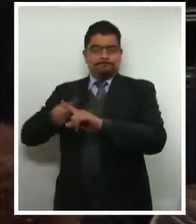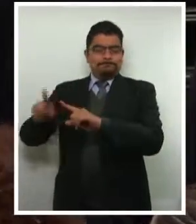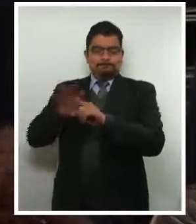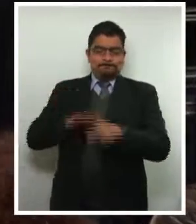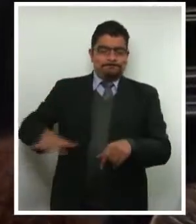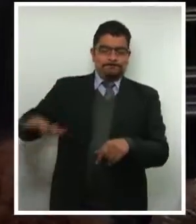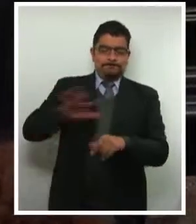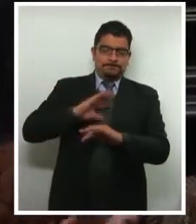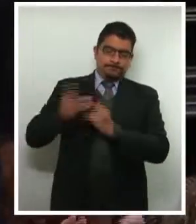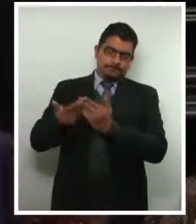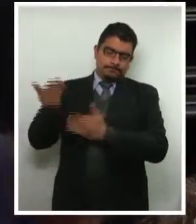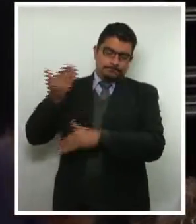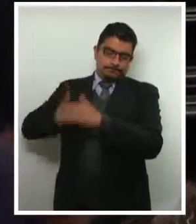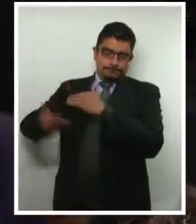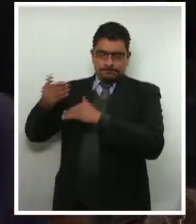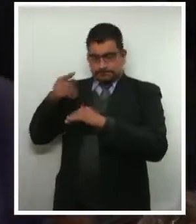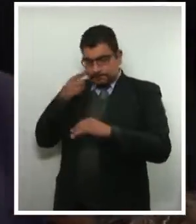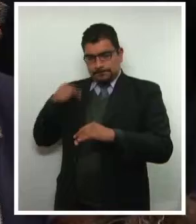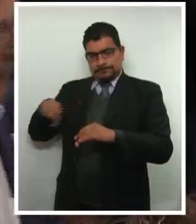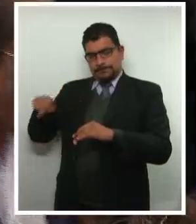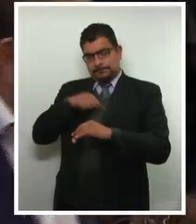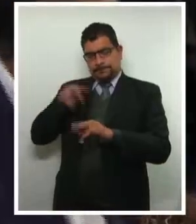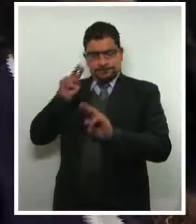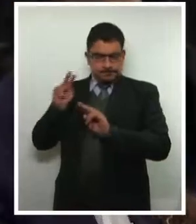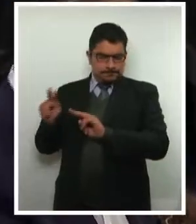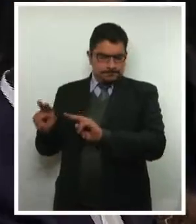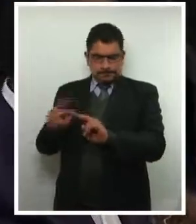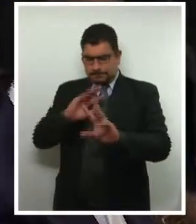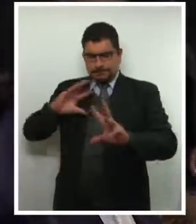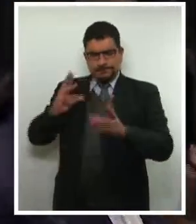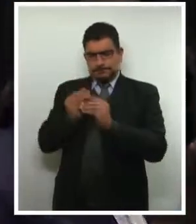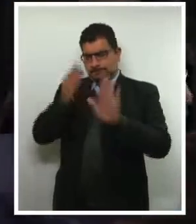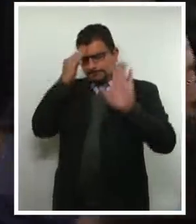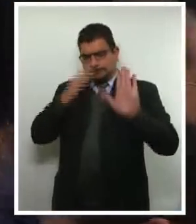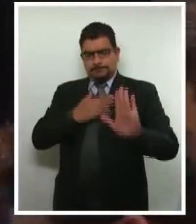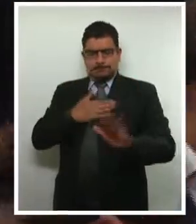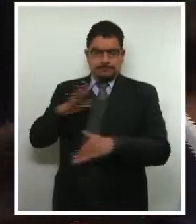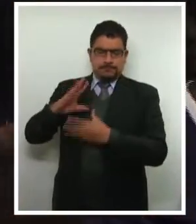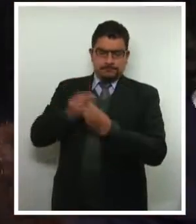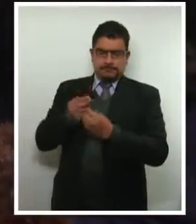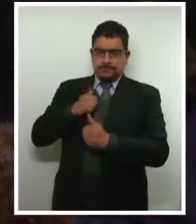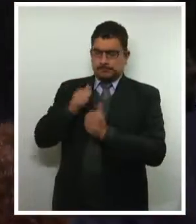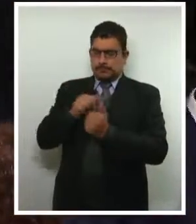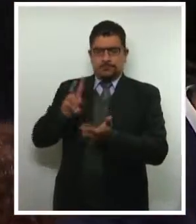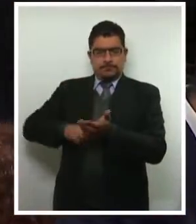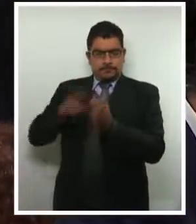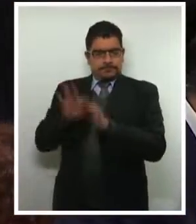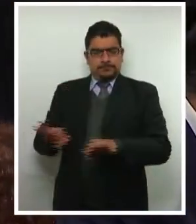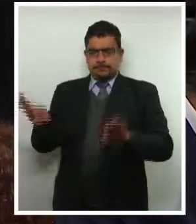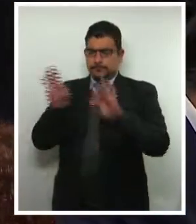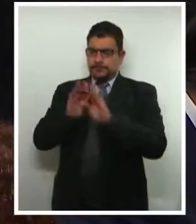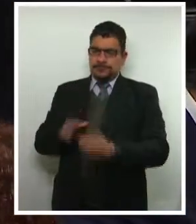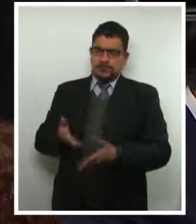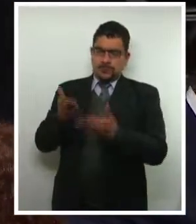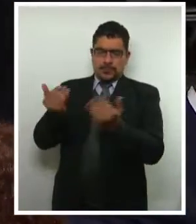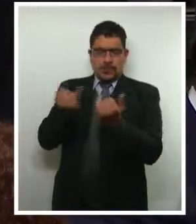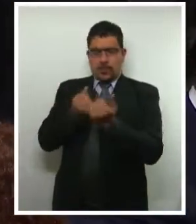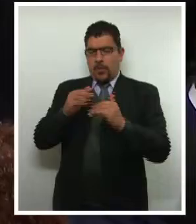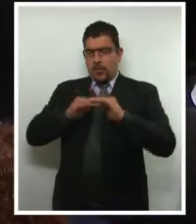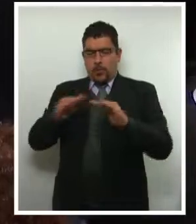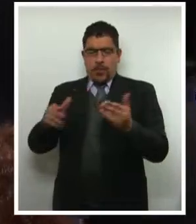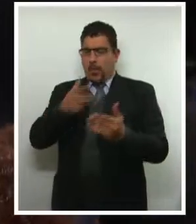le antecedieron, asumiendo un compromiso perdurable con la dignidad y la igualdad de